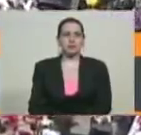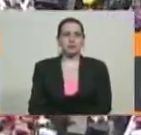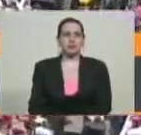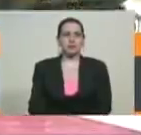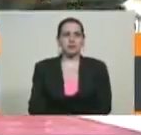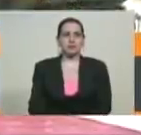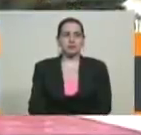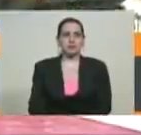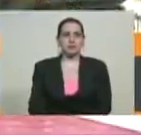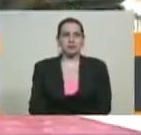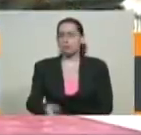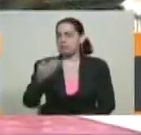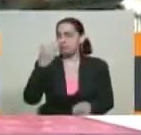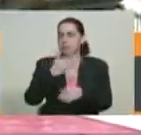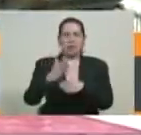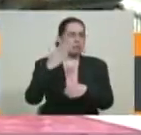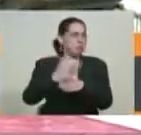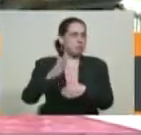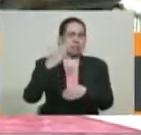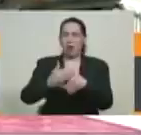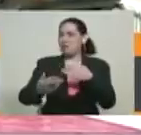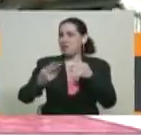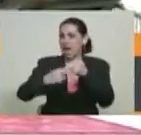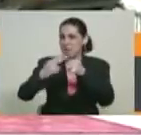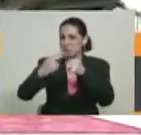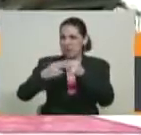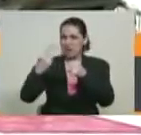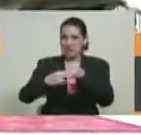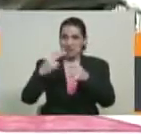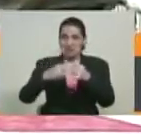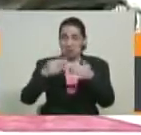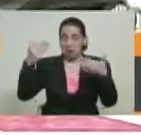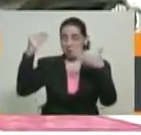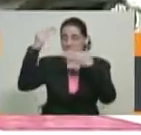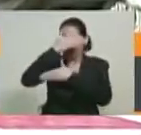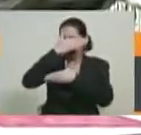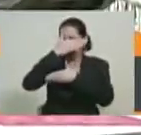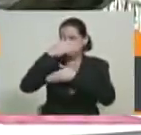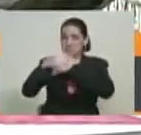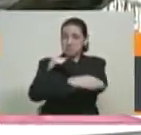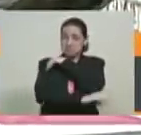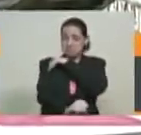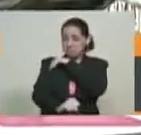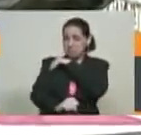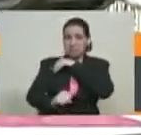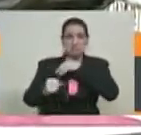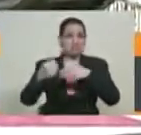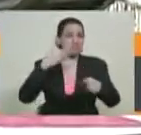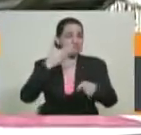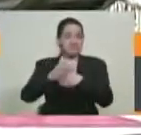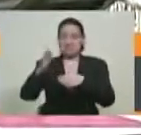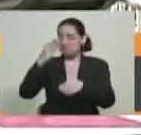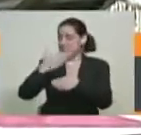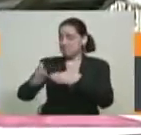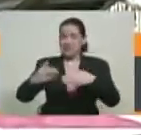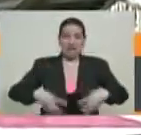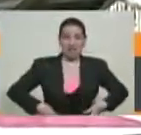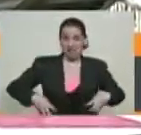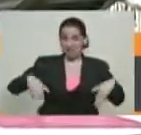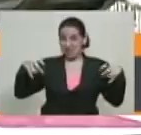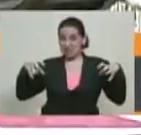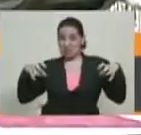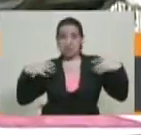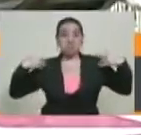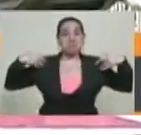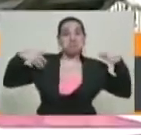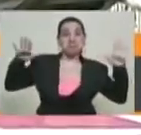el apellido que tengan los mafiosos, no me importa la riqueza que puedan